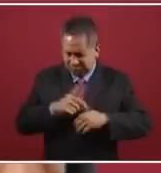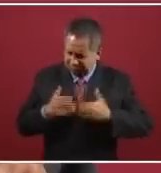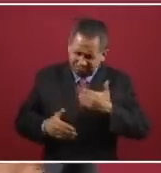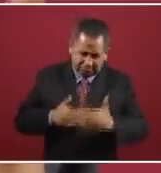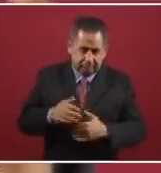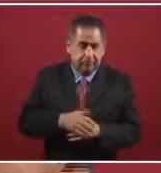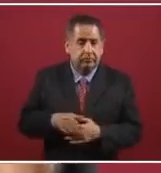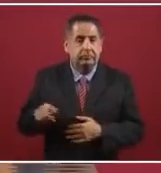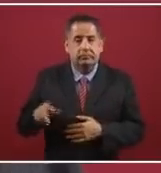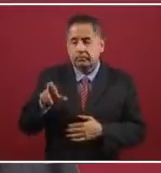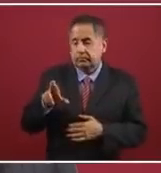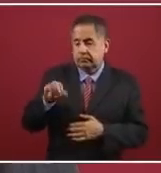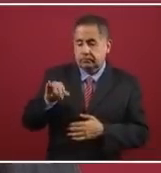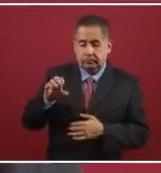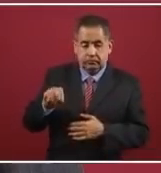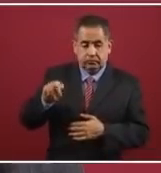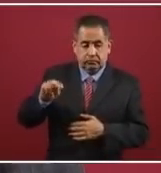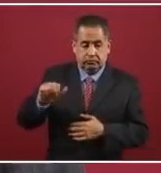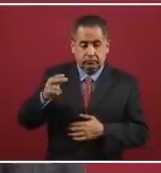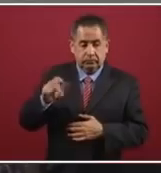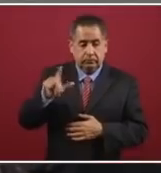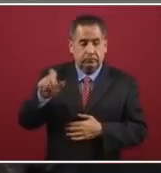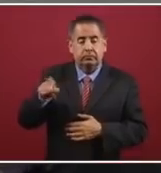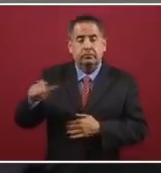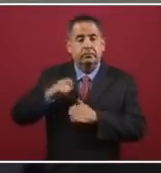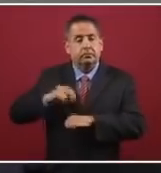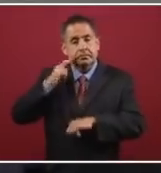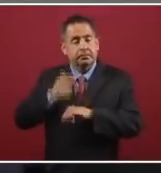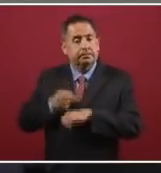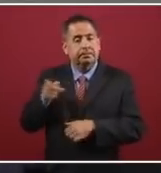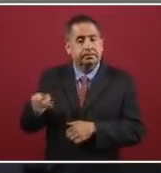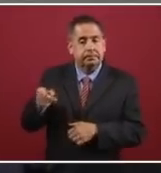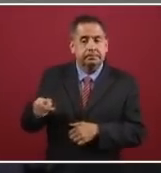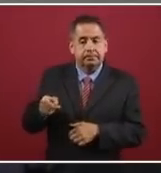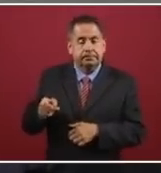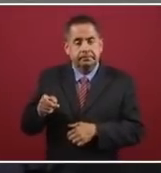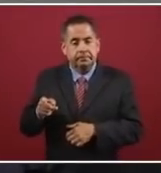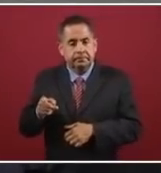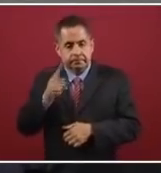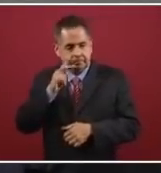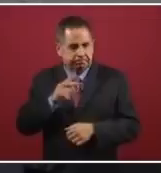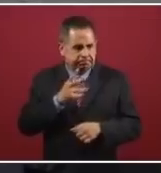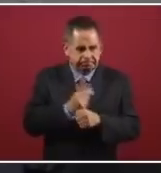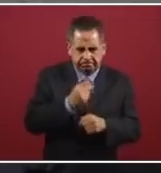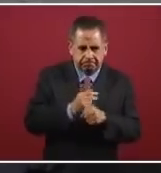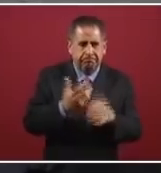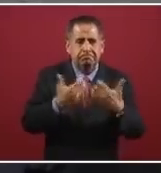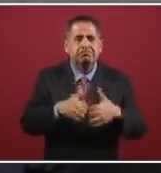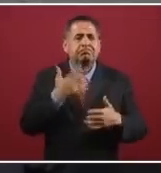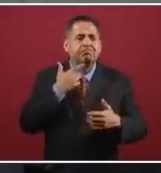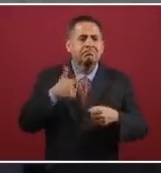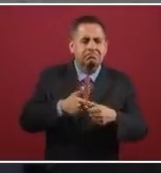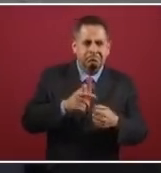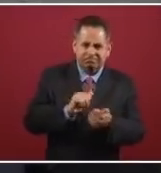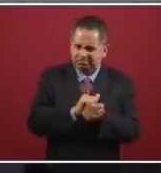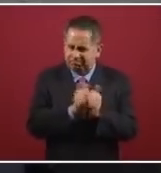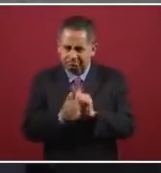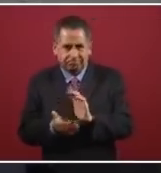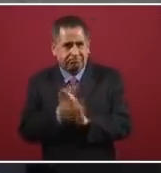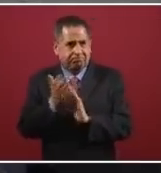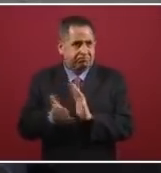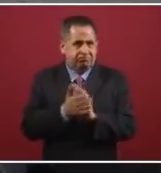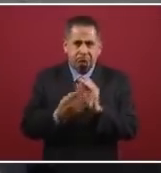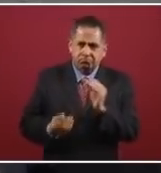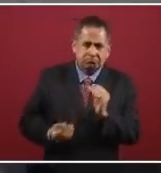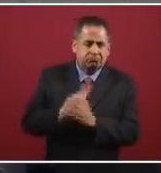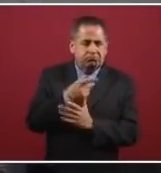Rocío Nale, que es la encargada de la rehabilitación de las refinerías y de la